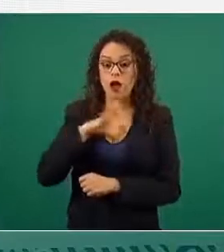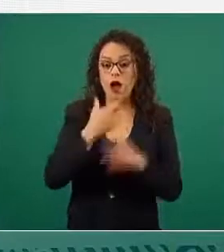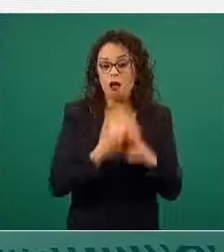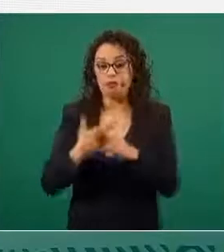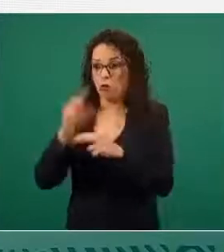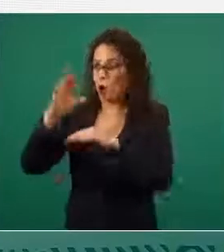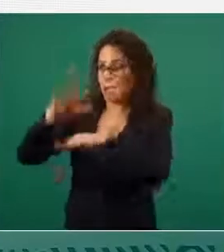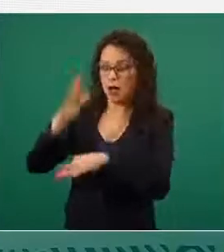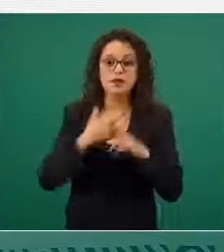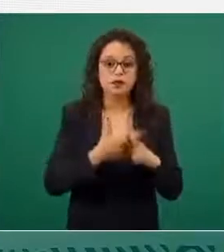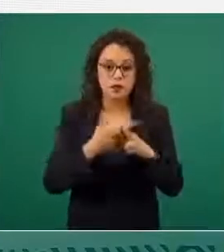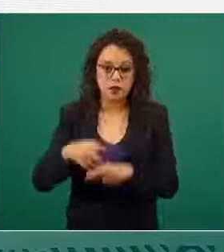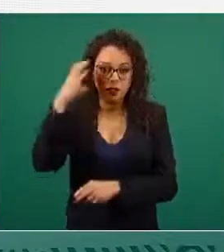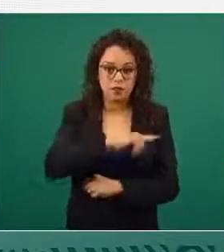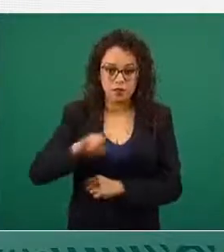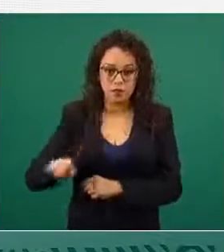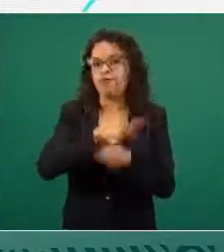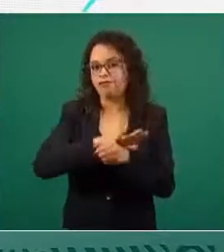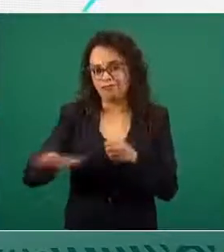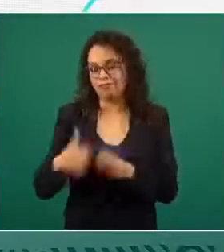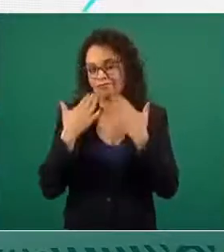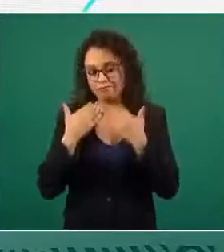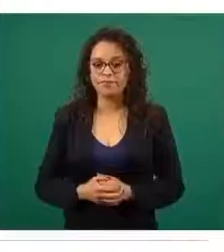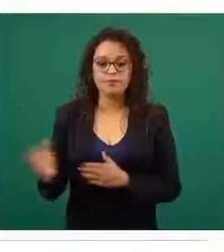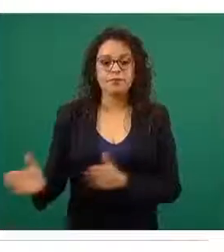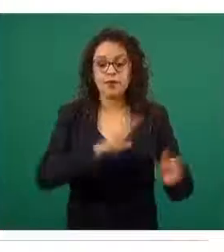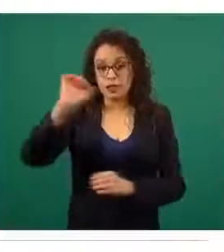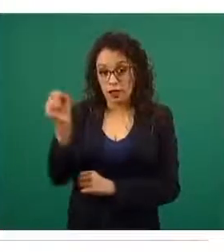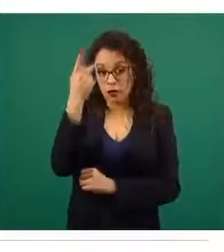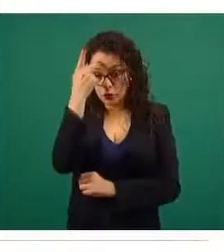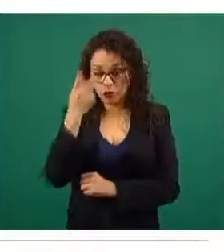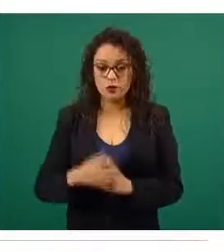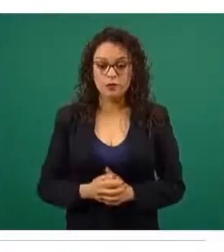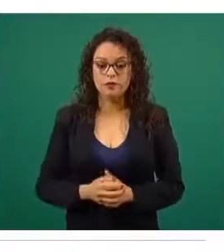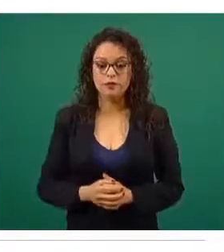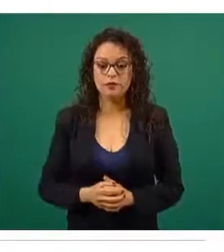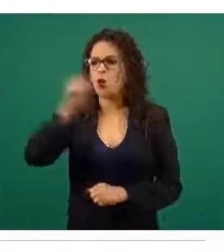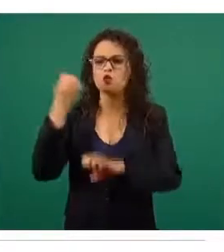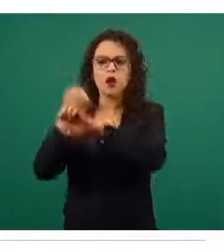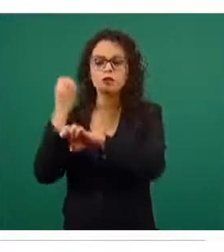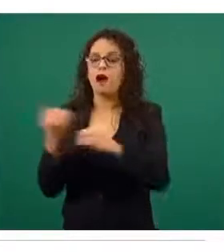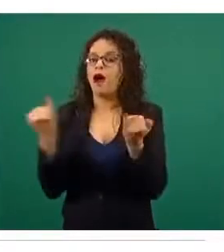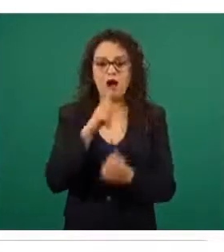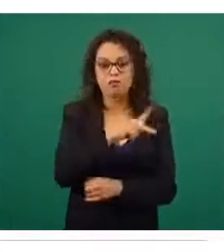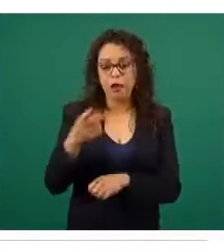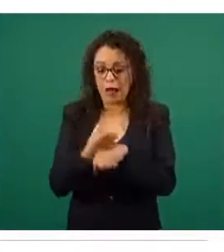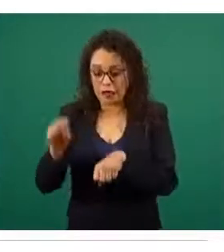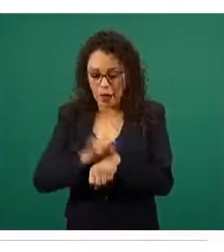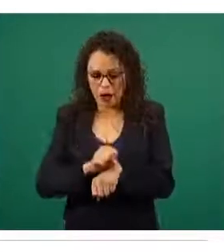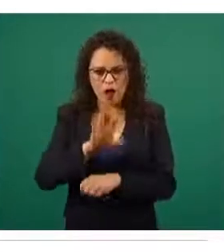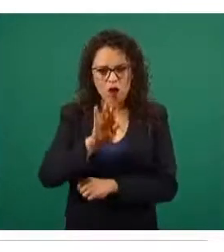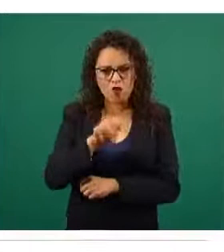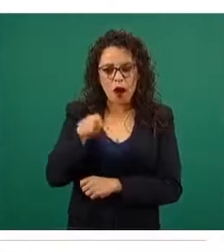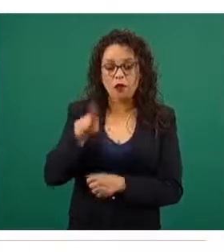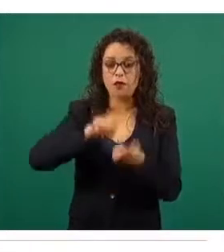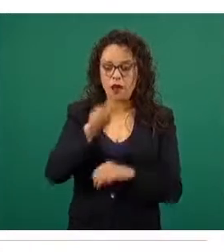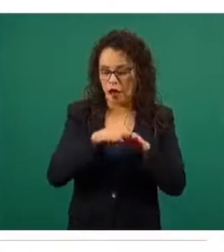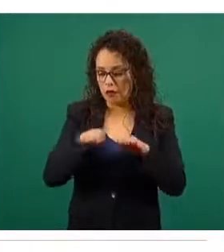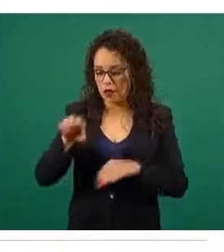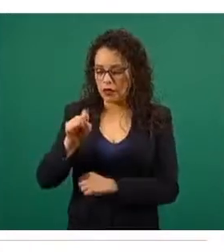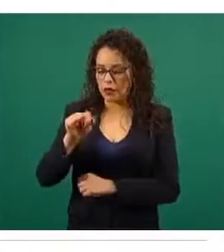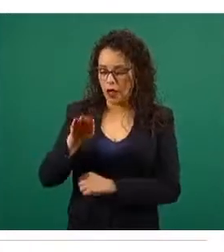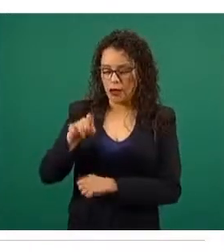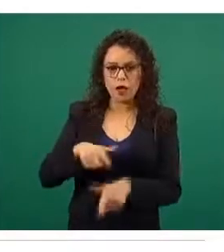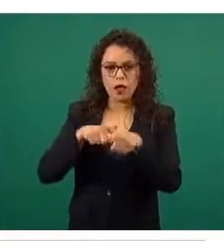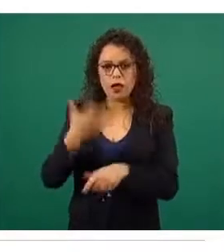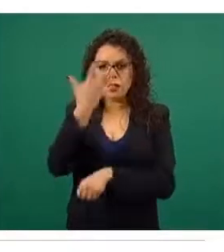reserva hospitalaria sin que amenace con agotarse. La siguiente, San Luis Potosí, lo mismo que pasó en otros estados, desde la semana 40 entró en esta zona de meseta, lleva